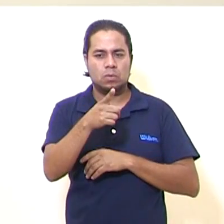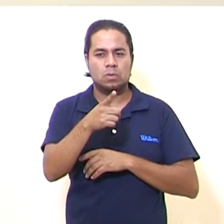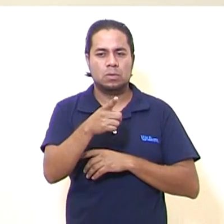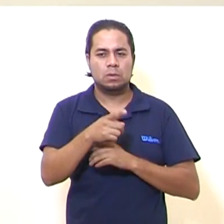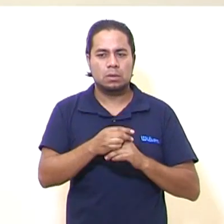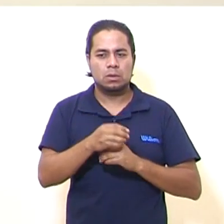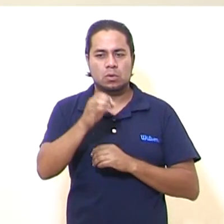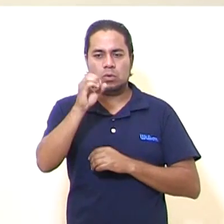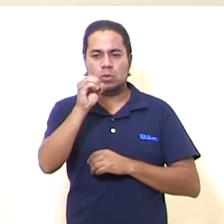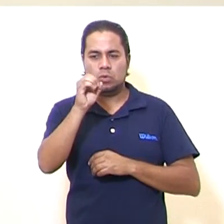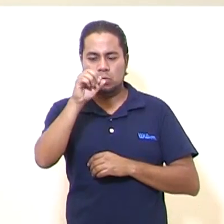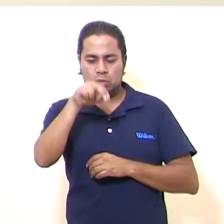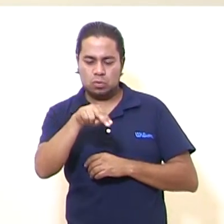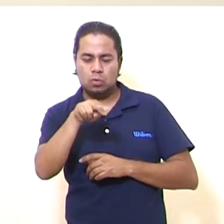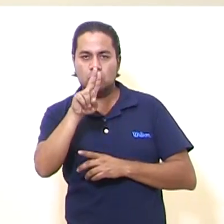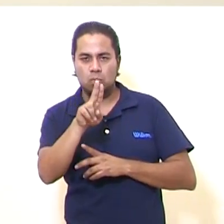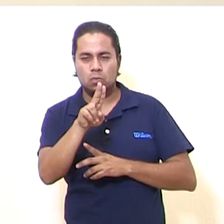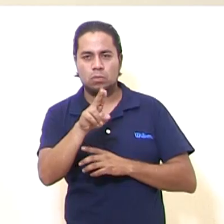sigla